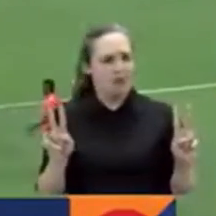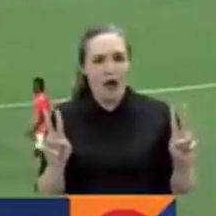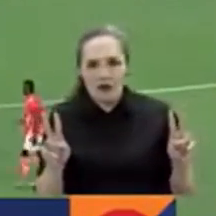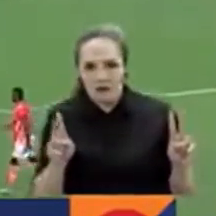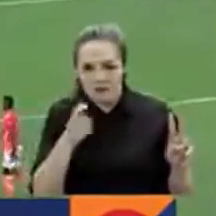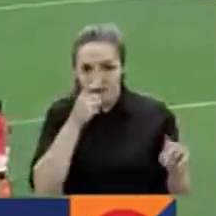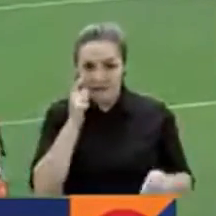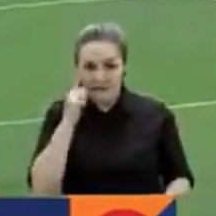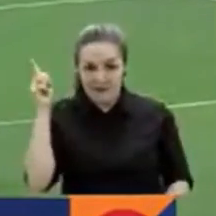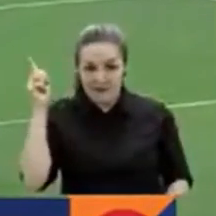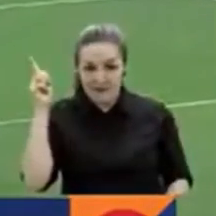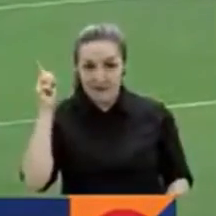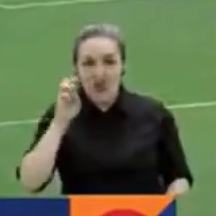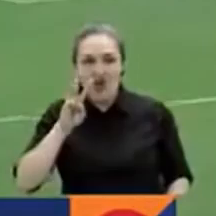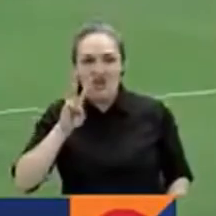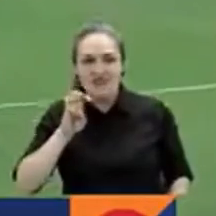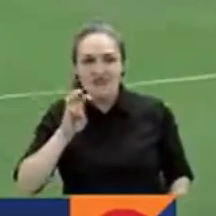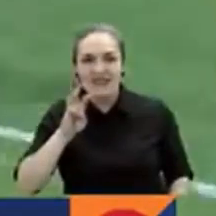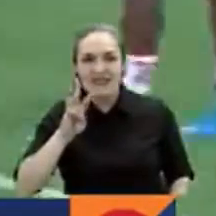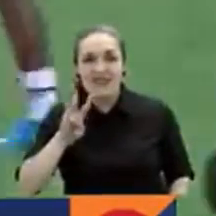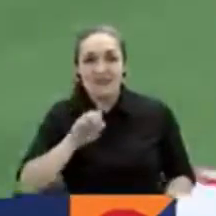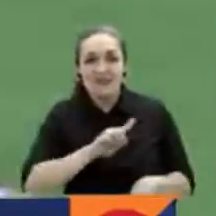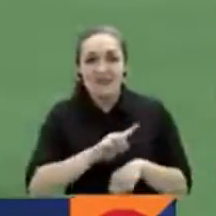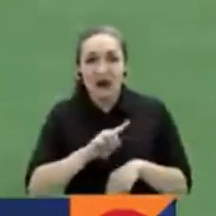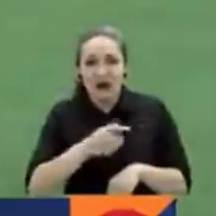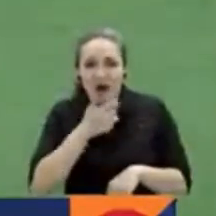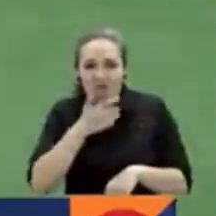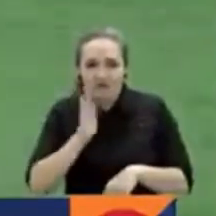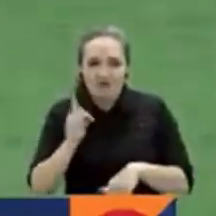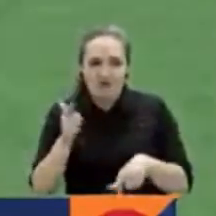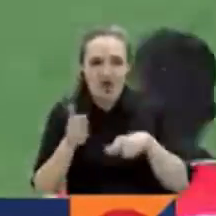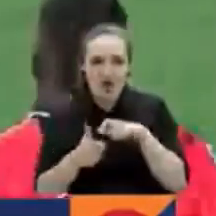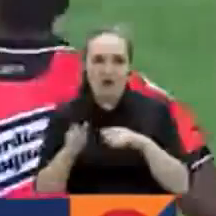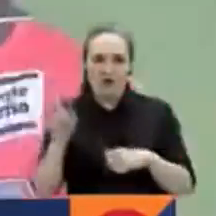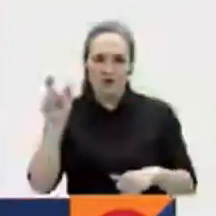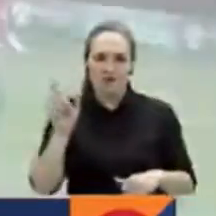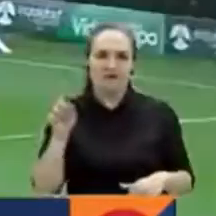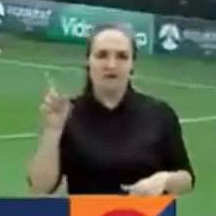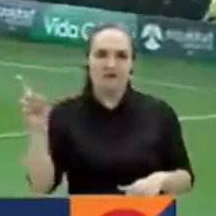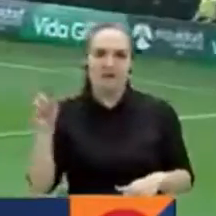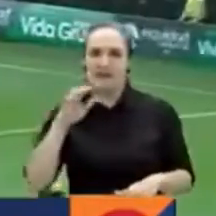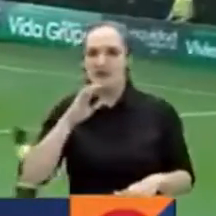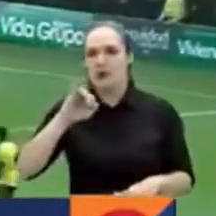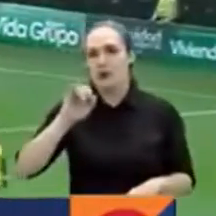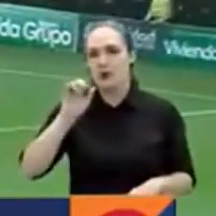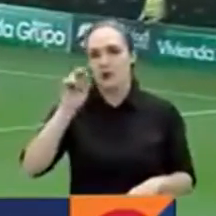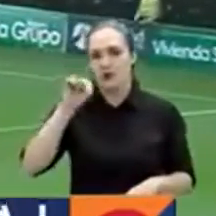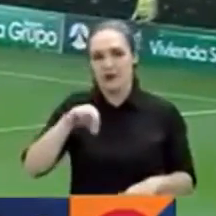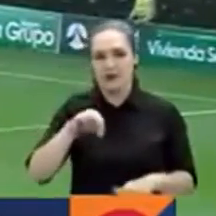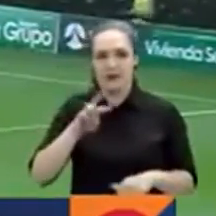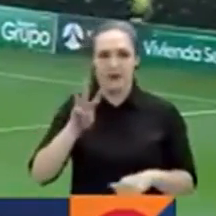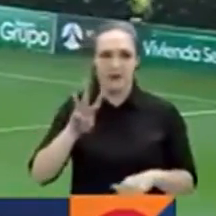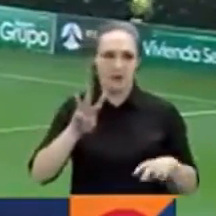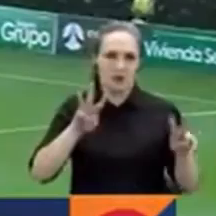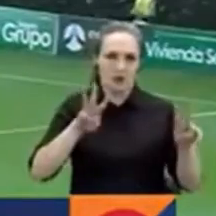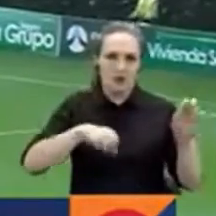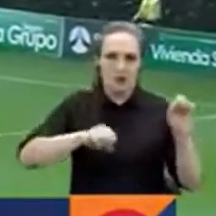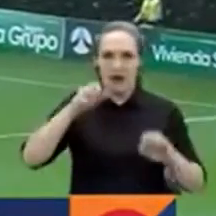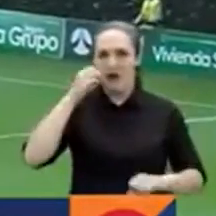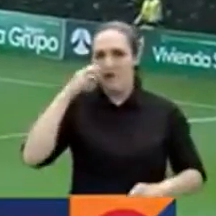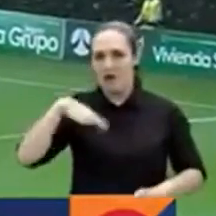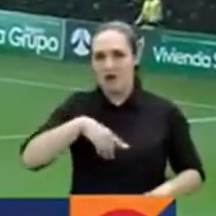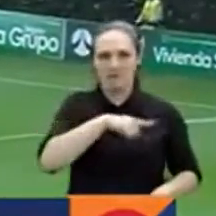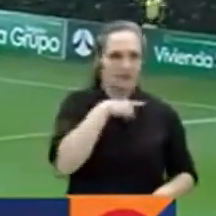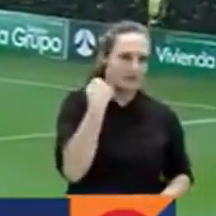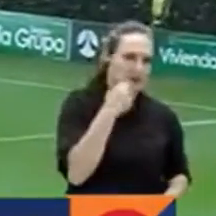miren el cronómetro, minuto 83, sí, aparecía la anotación de Juan Manuel Zapata, ganó Envigado 3-2 a Independiente Santa